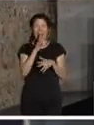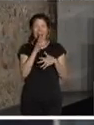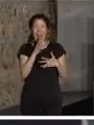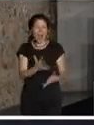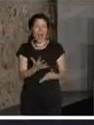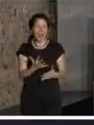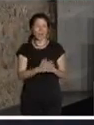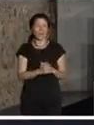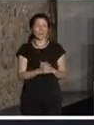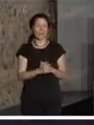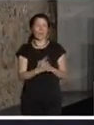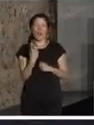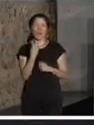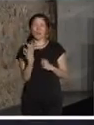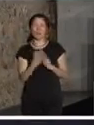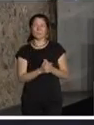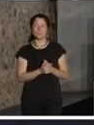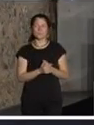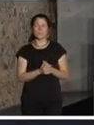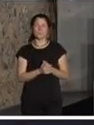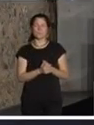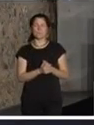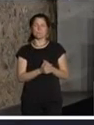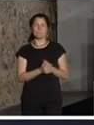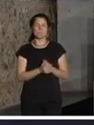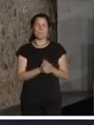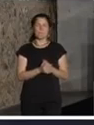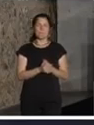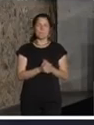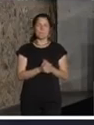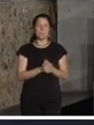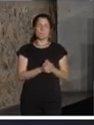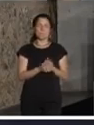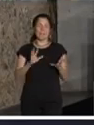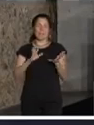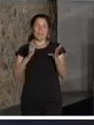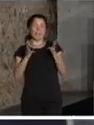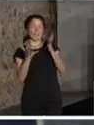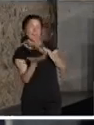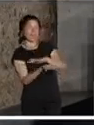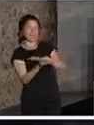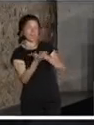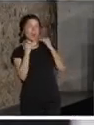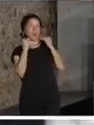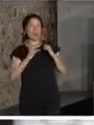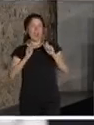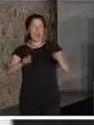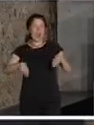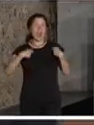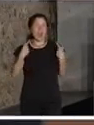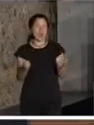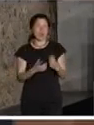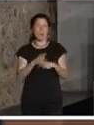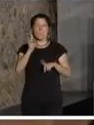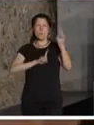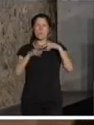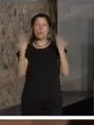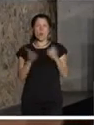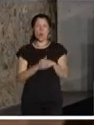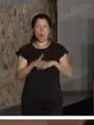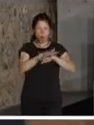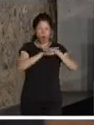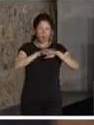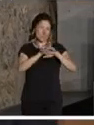están haciendo que sea más valiosa la transición energética y ecológica el problema es como